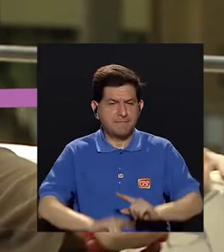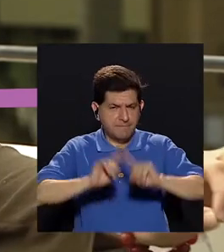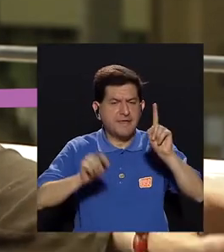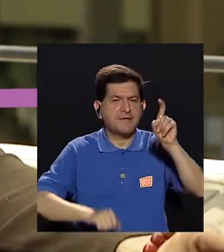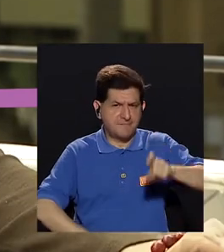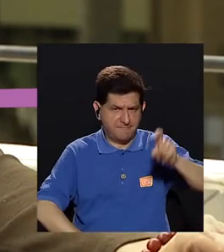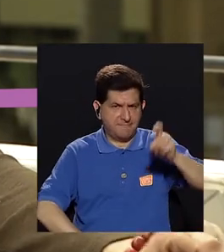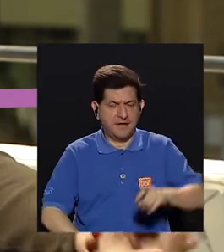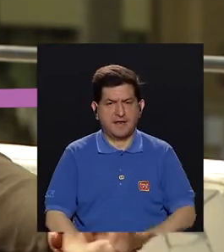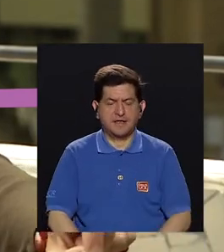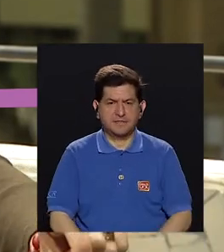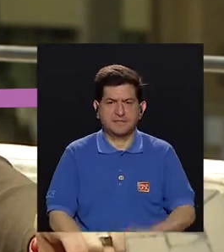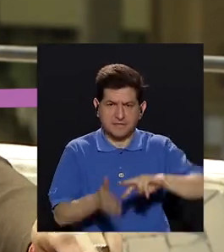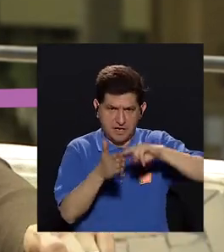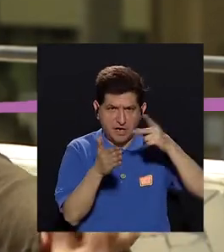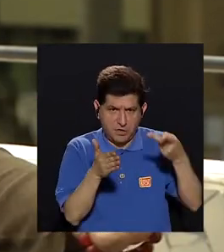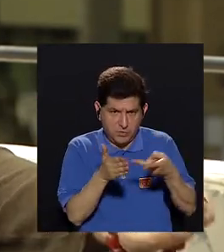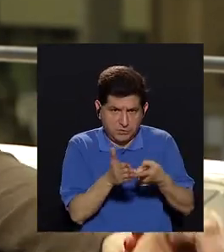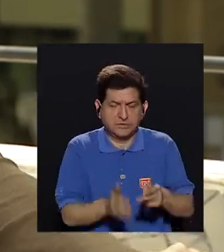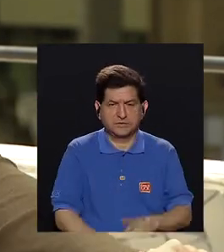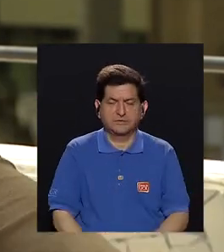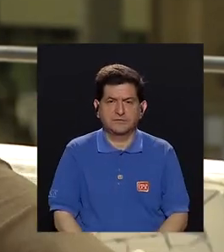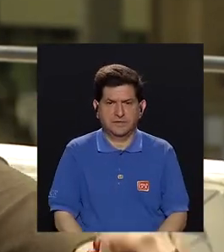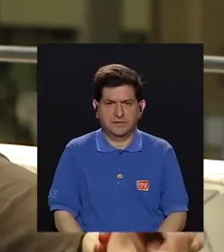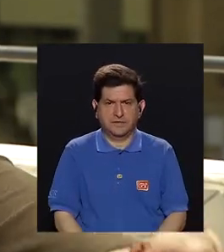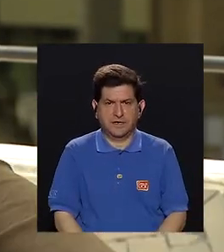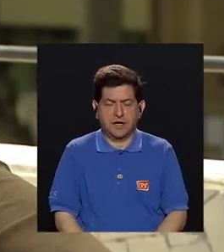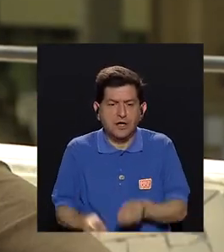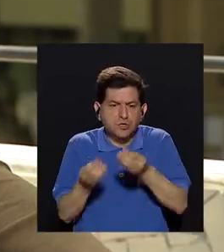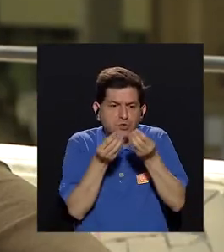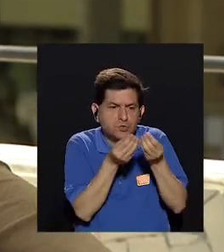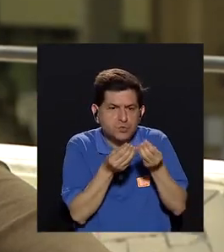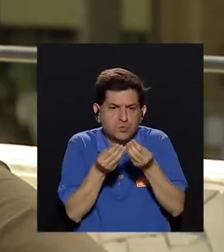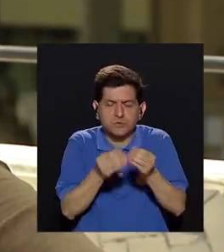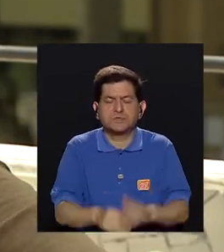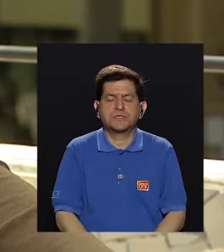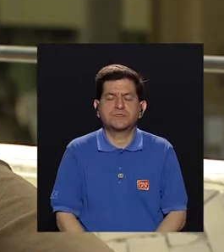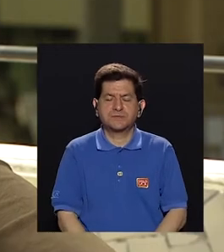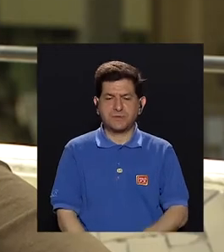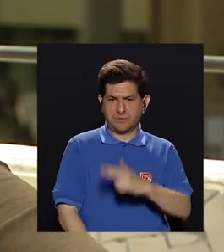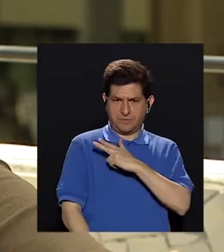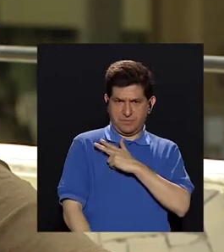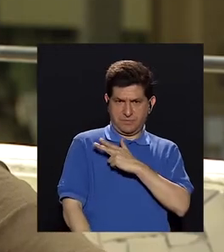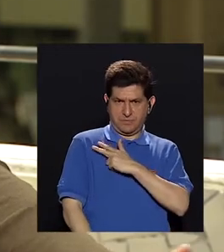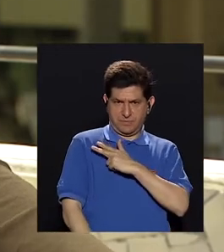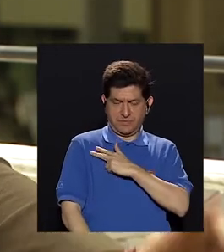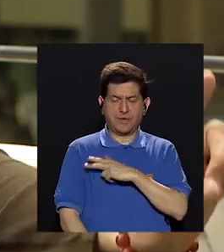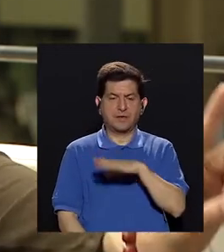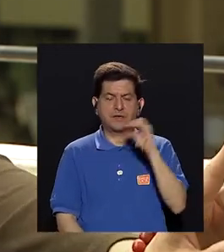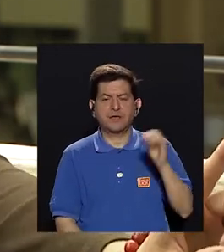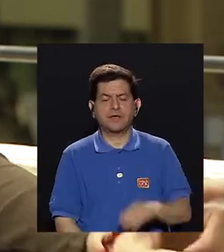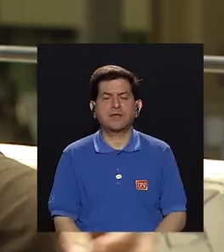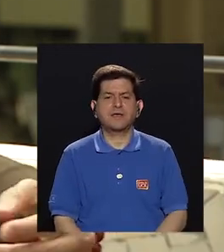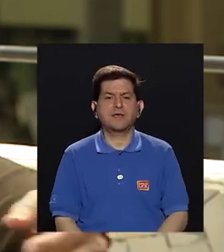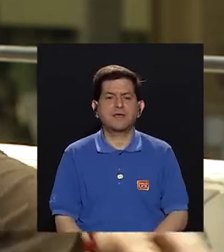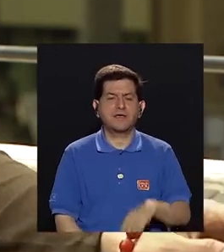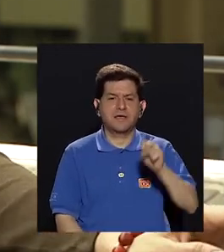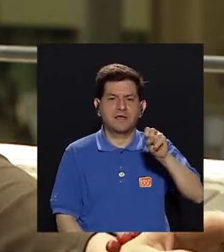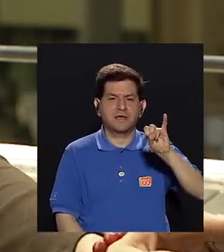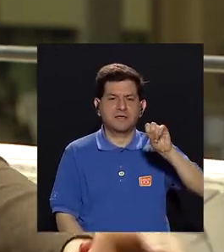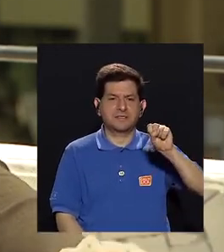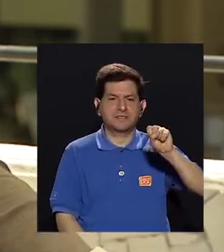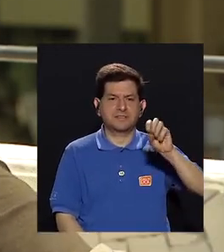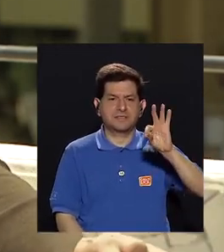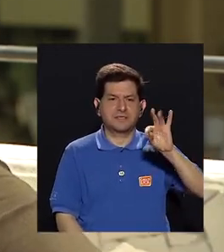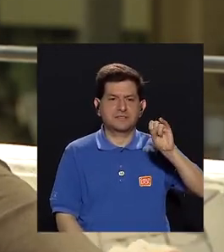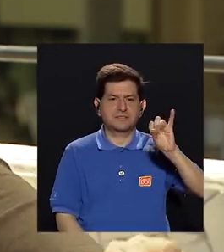los síntomas urinarios y el famoso chistate o la cistitis, que 9 de cada 10 mujeres van a tener una al menos en toda su